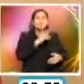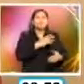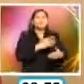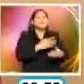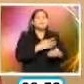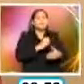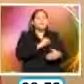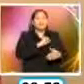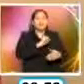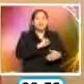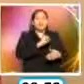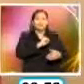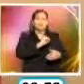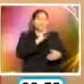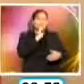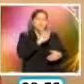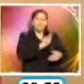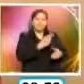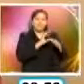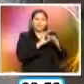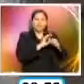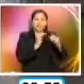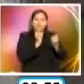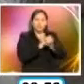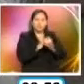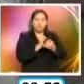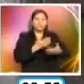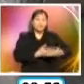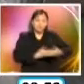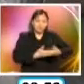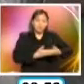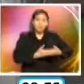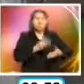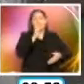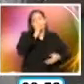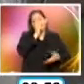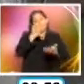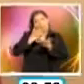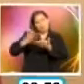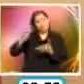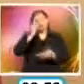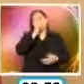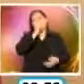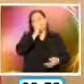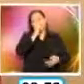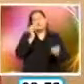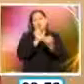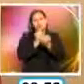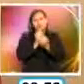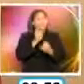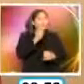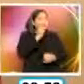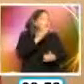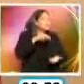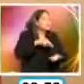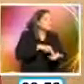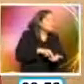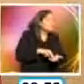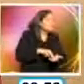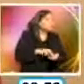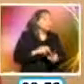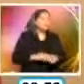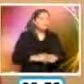empiezan a entrar en sincronía junto con la de su mamá. Ok. Ajá. El papá si tiene la fortuna de estar también ahí en la sala de nacimientos,